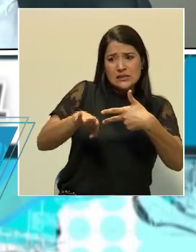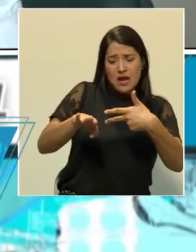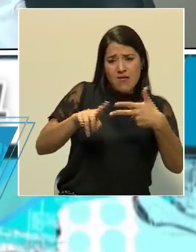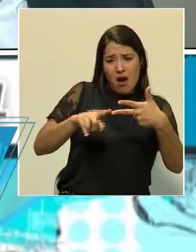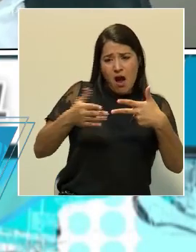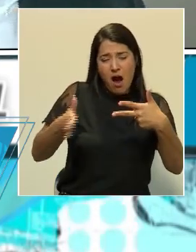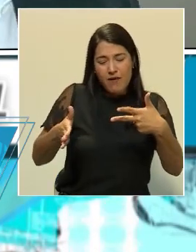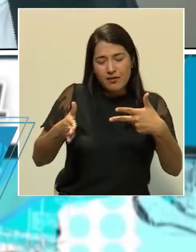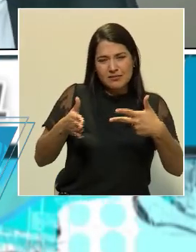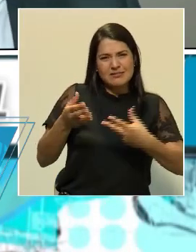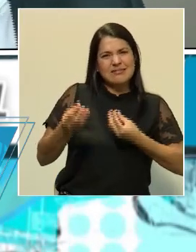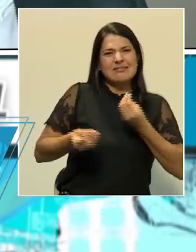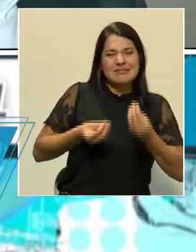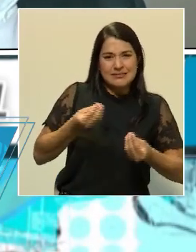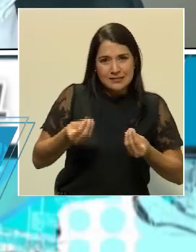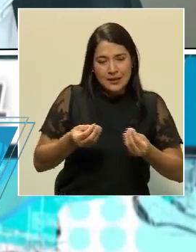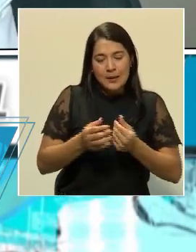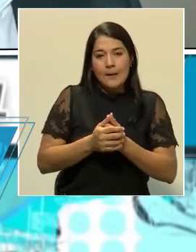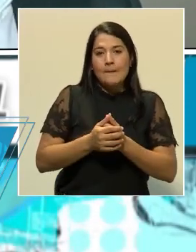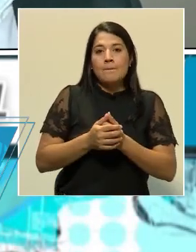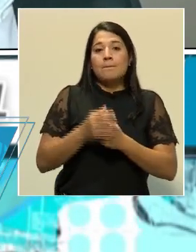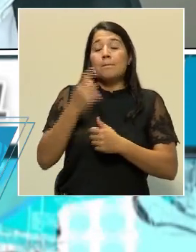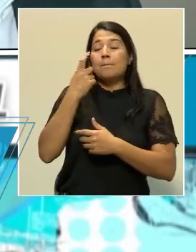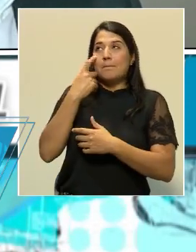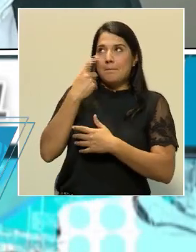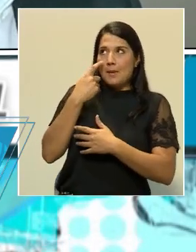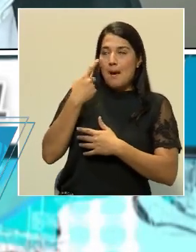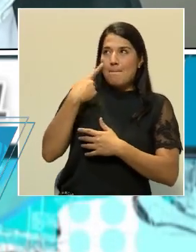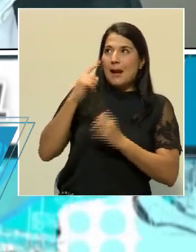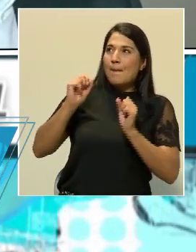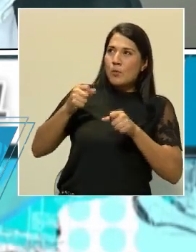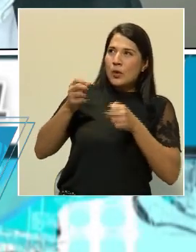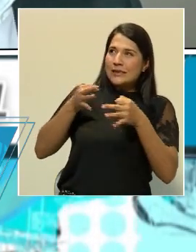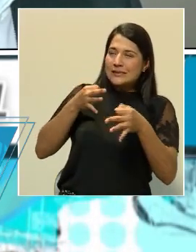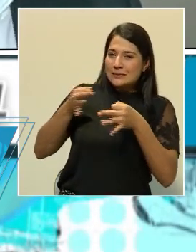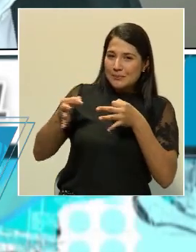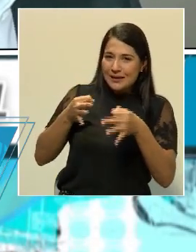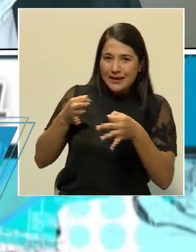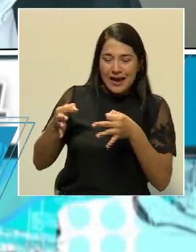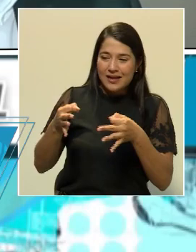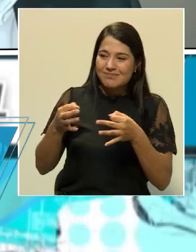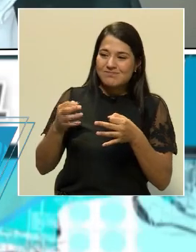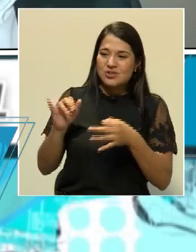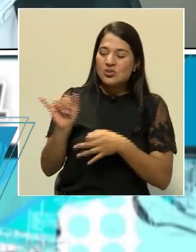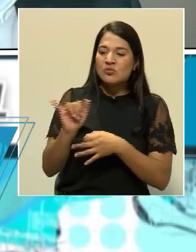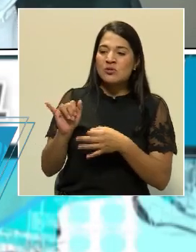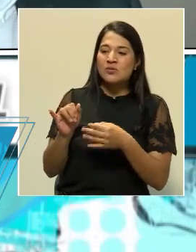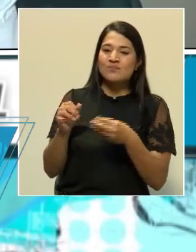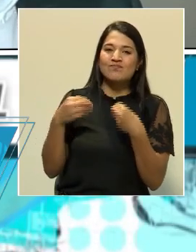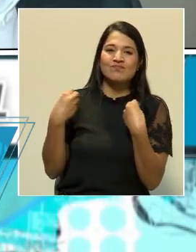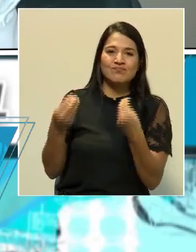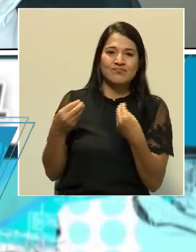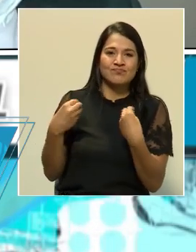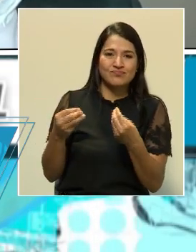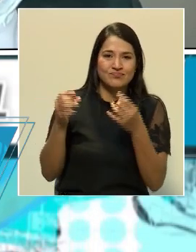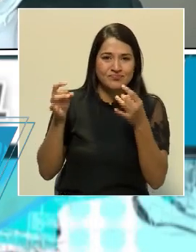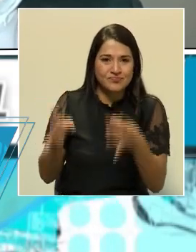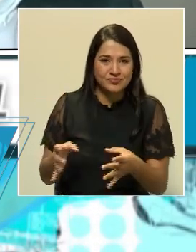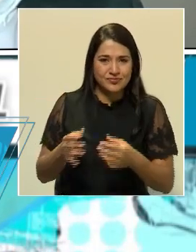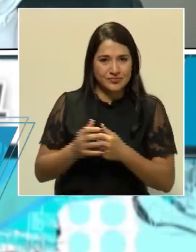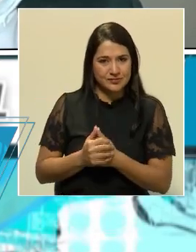Ernesto, la palabra que describe más esto es nefasto. O sea, definitivamente para